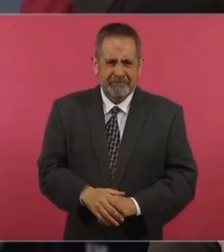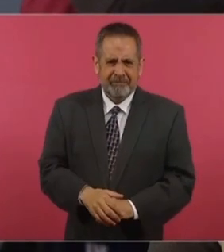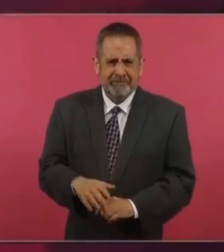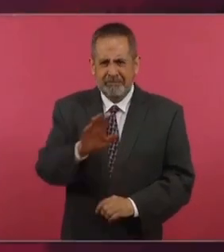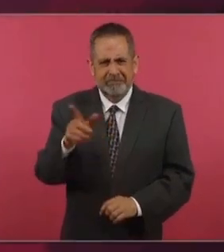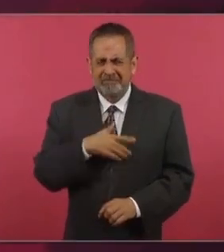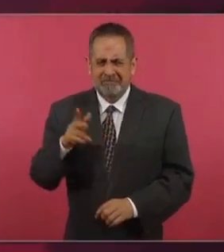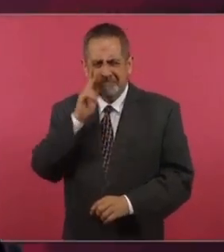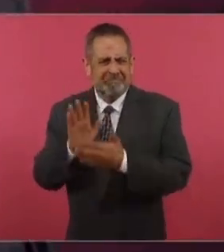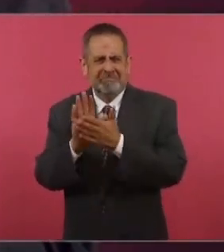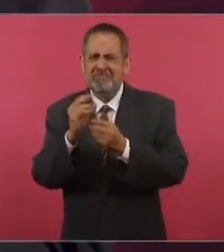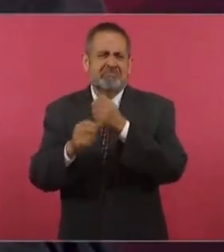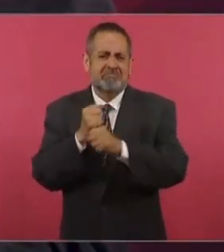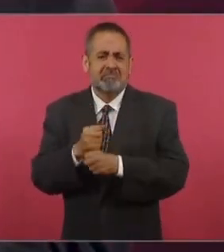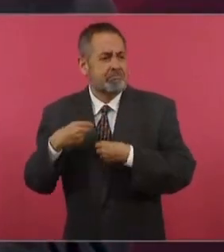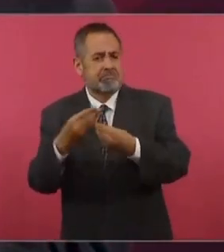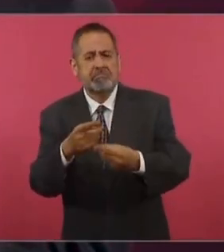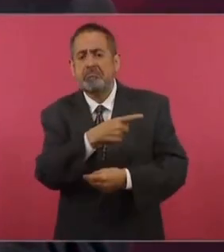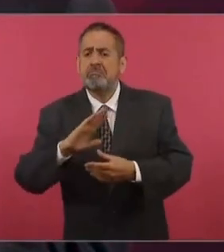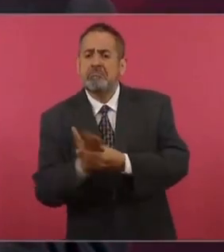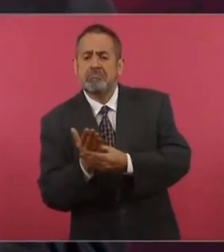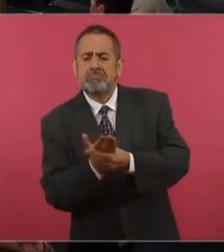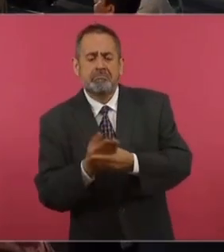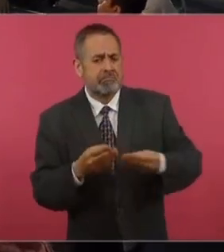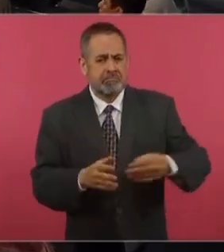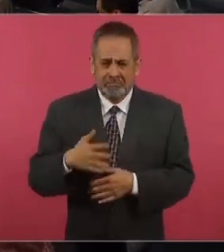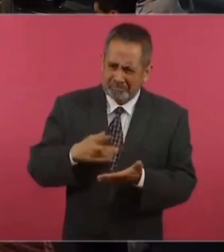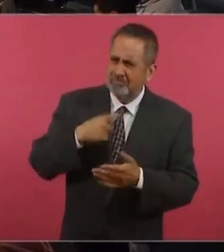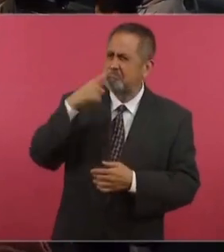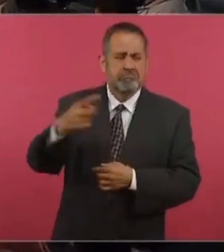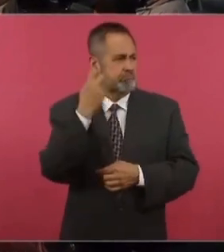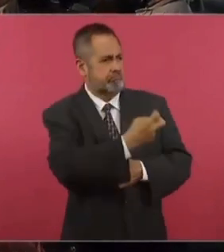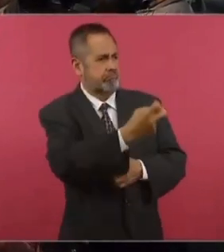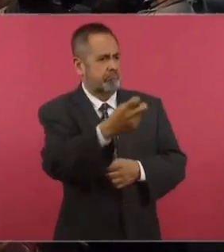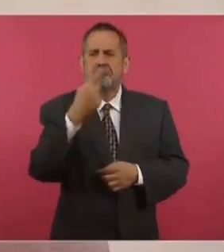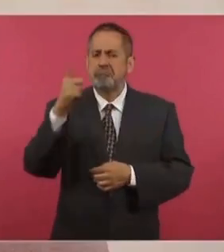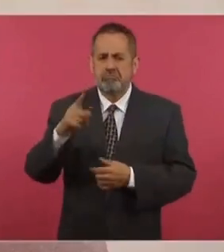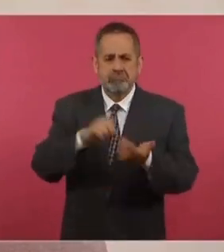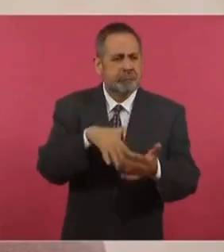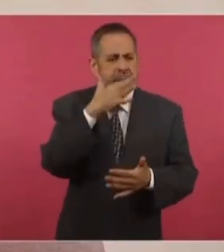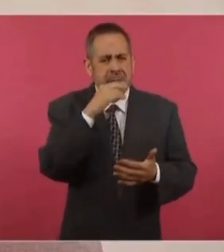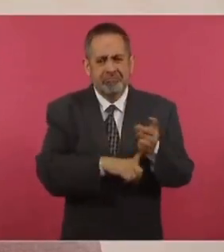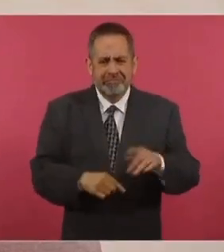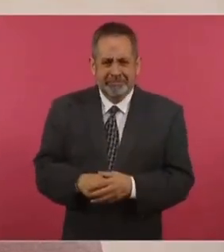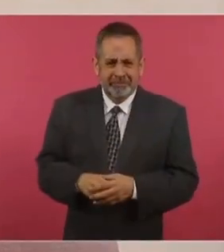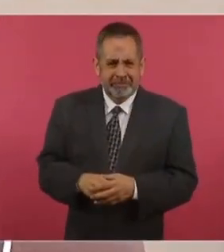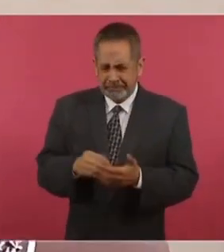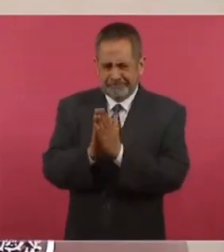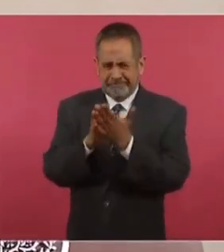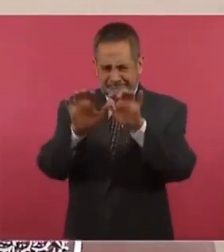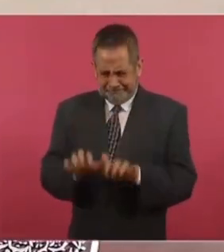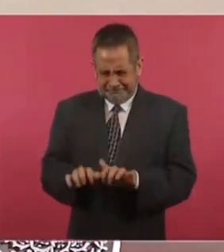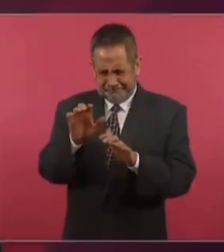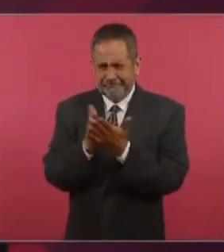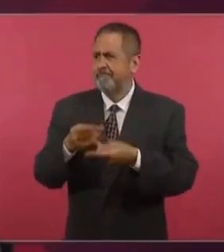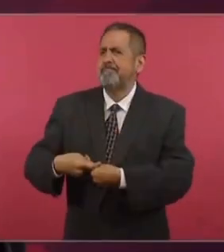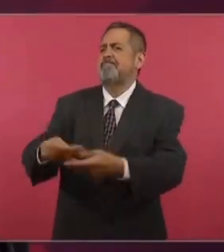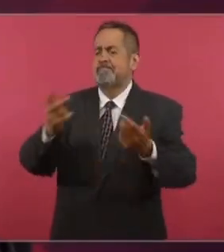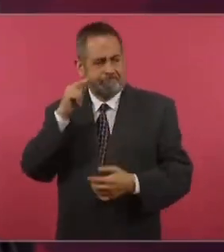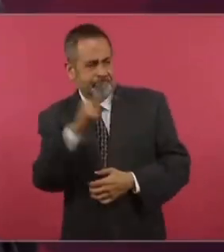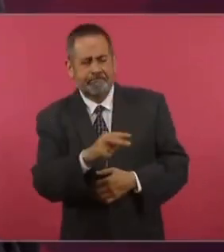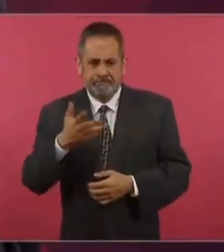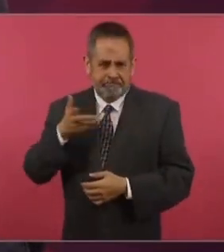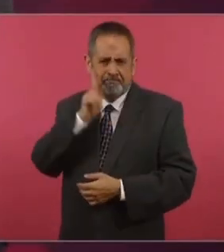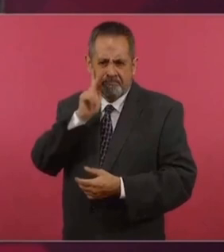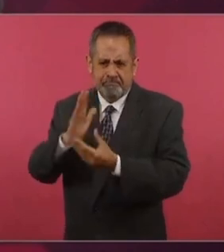no, las he presentado durante mucho tiempo y las han archivado. Yo he denunciado a todos, a los corruptos. Es más, he escrito libros denunciándolos y he presentado